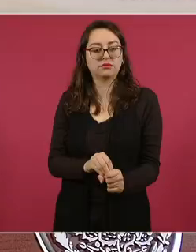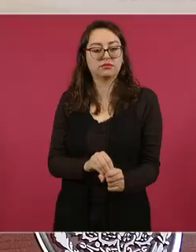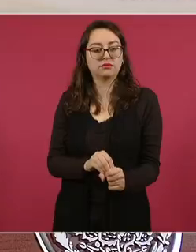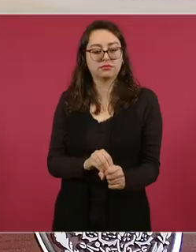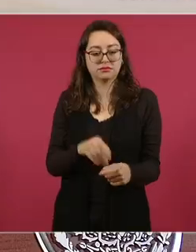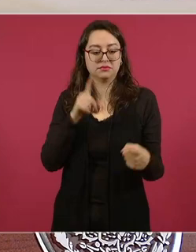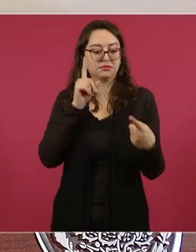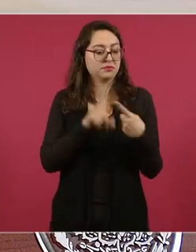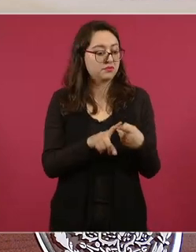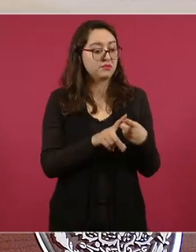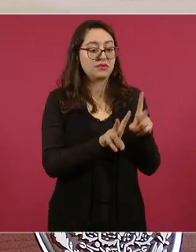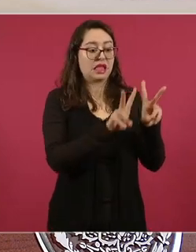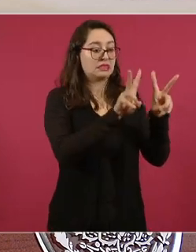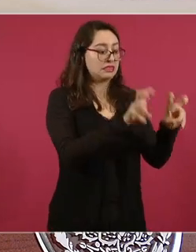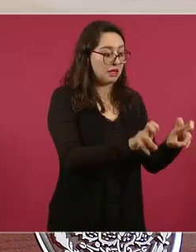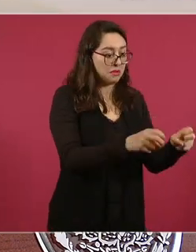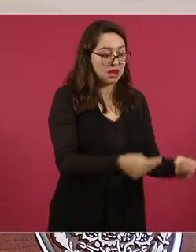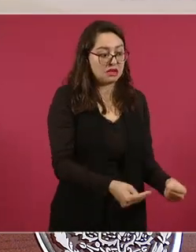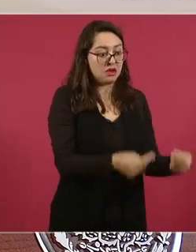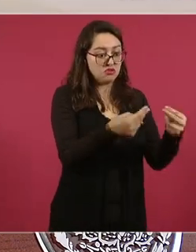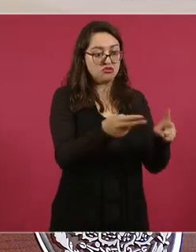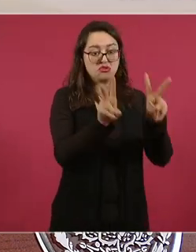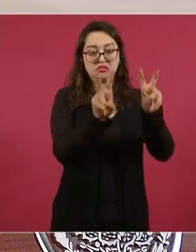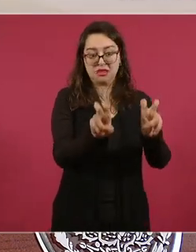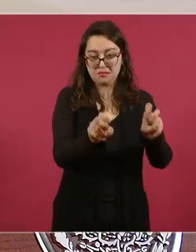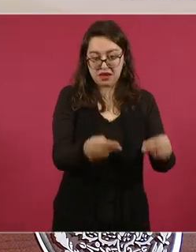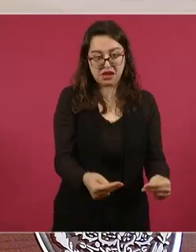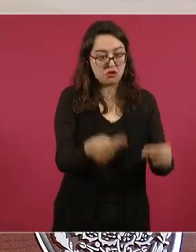metidos en todos los negocios, todos.